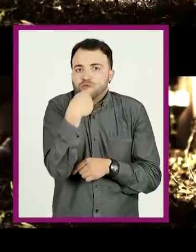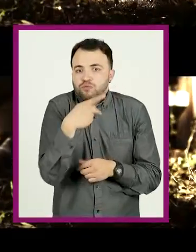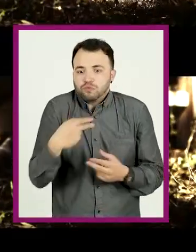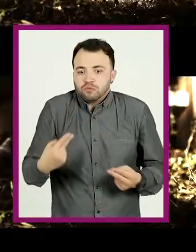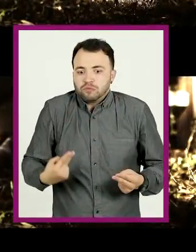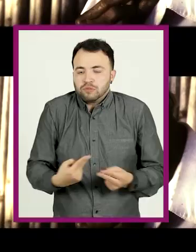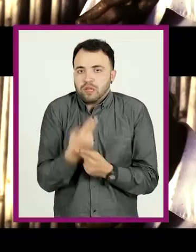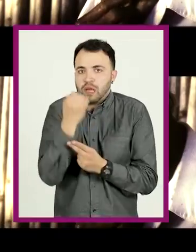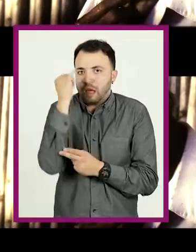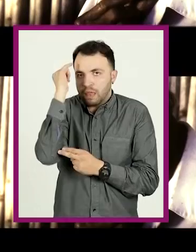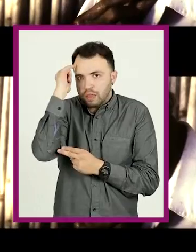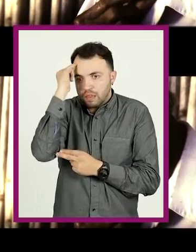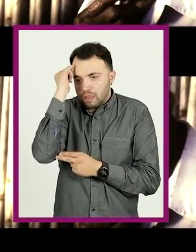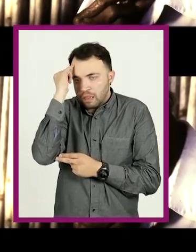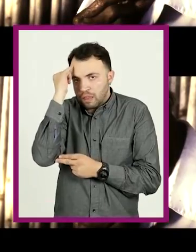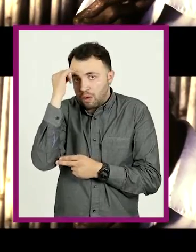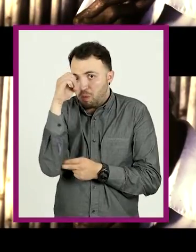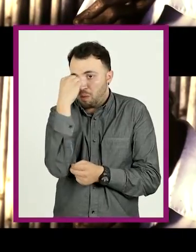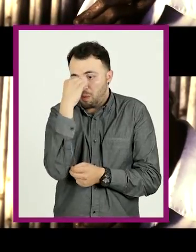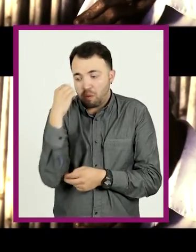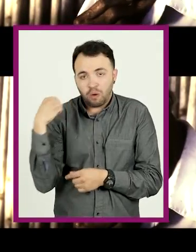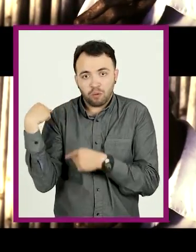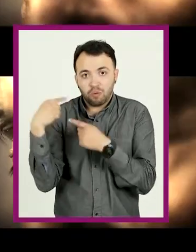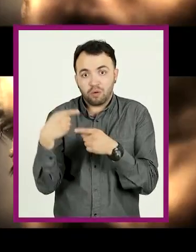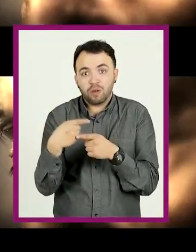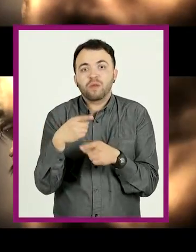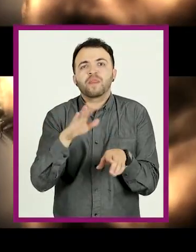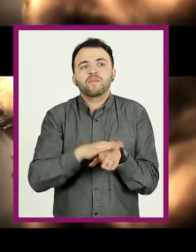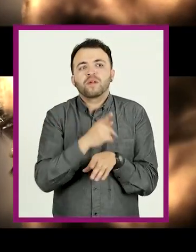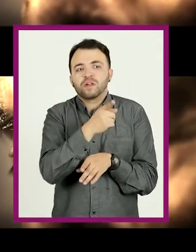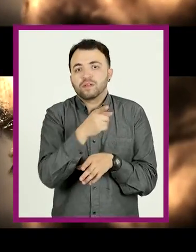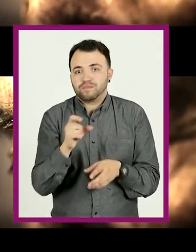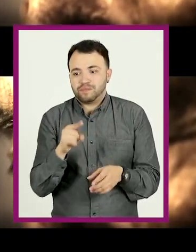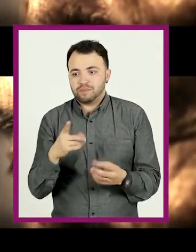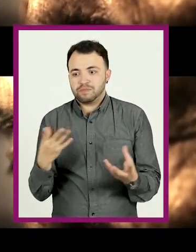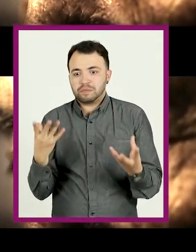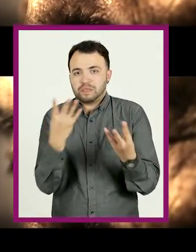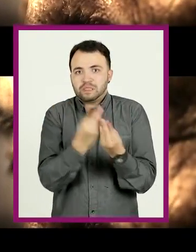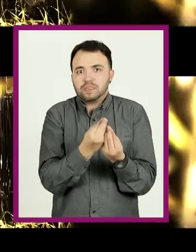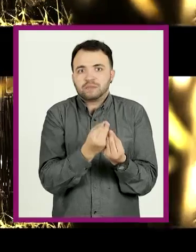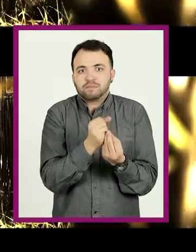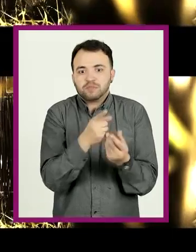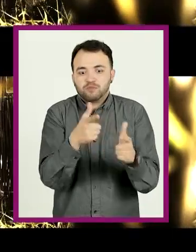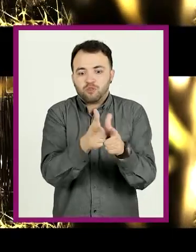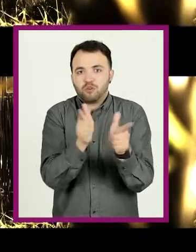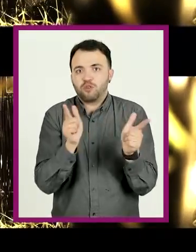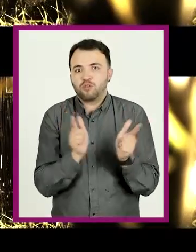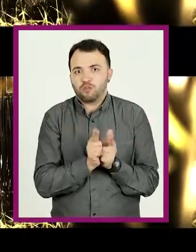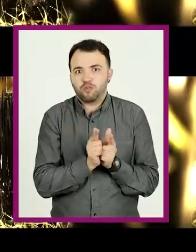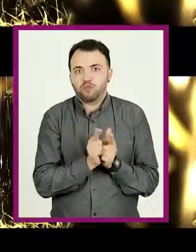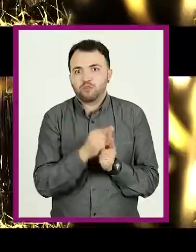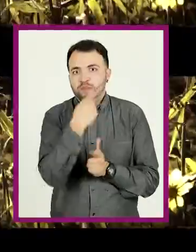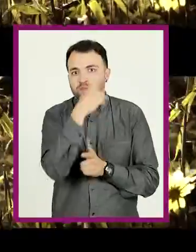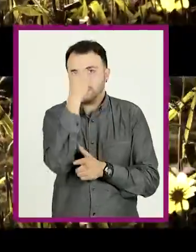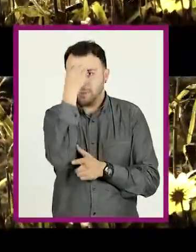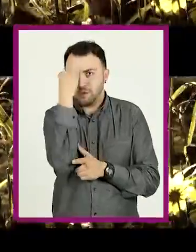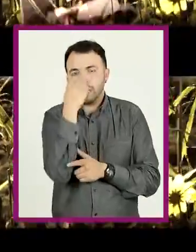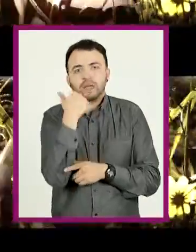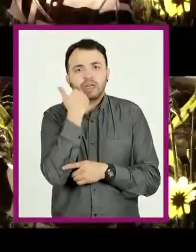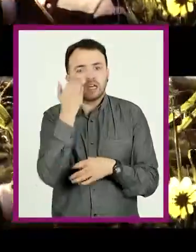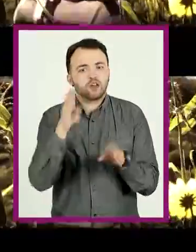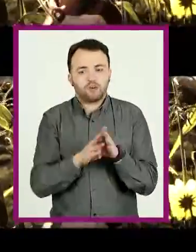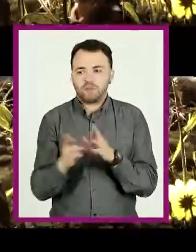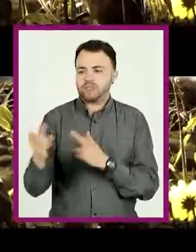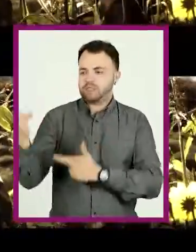en Oaxaca, y él, siendo parte de uno de estos grupos mixteca de José Juan de Segura y Luna, él ha buscado renovar